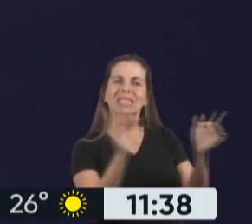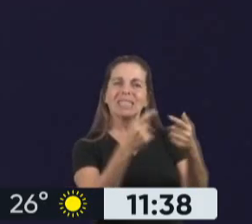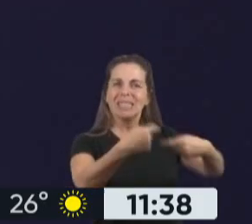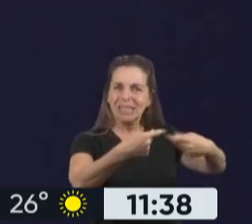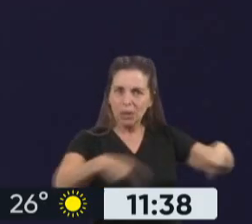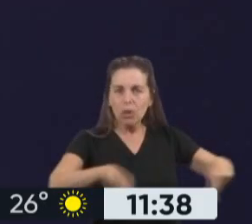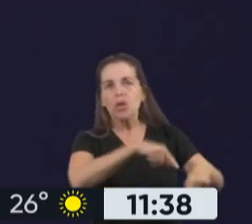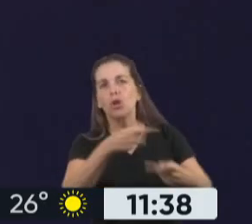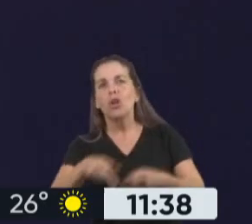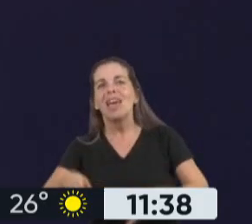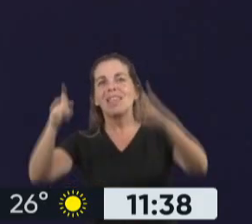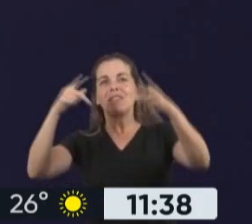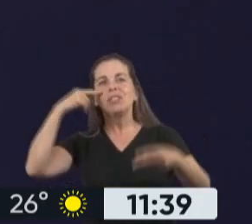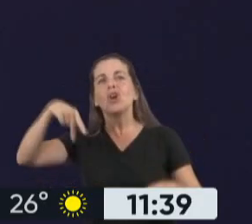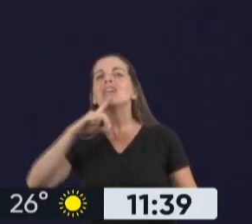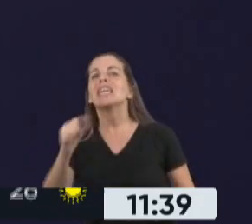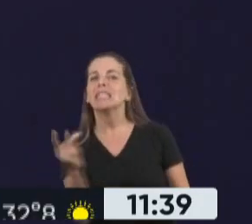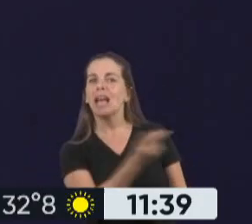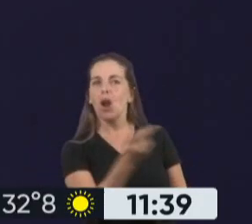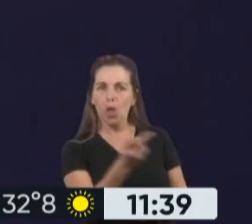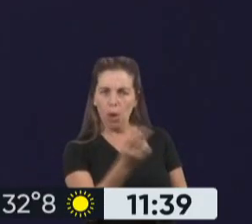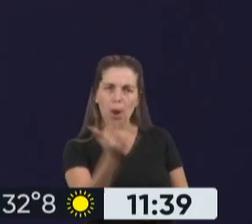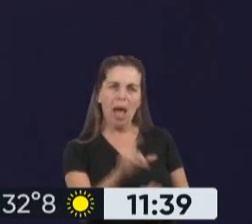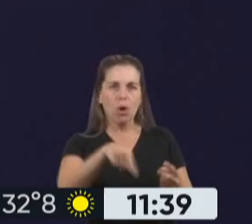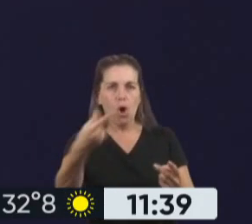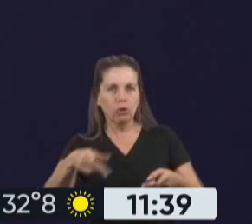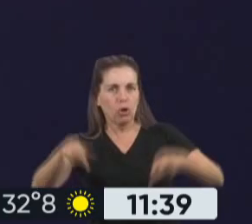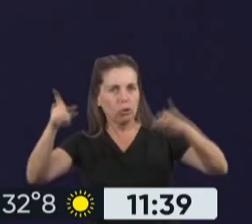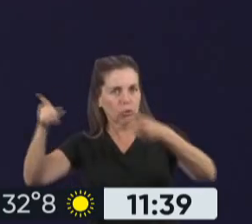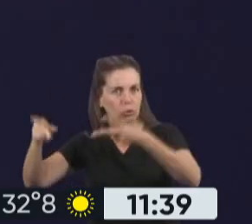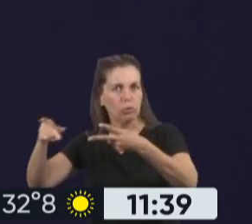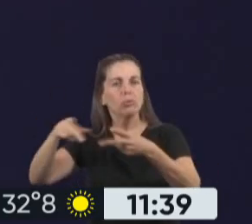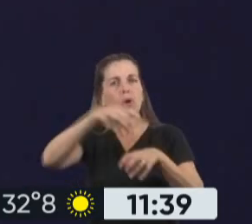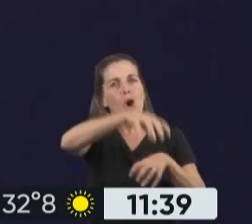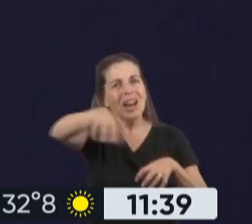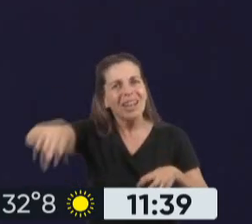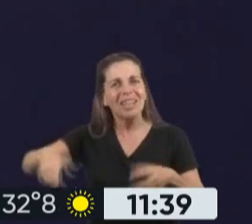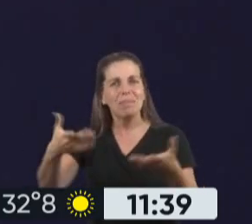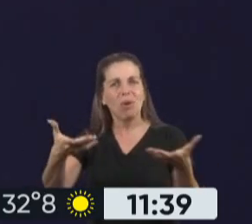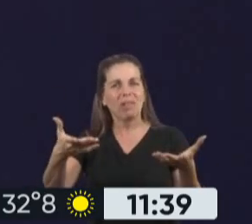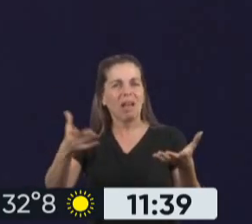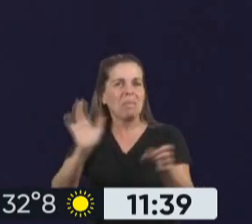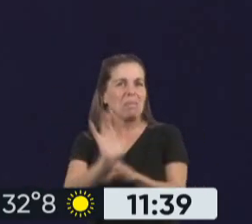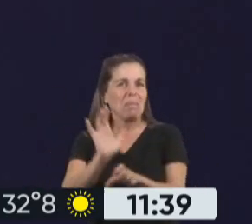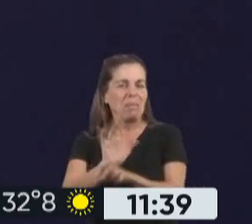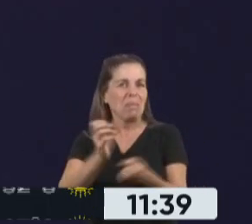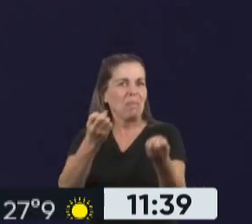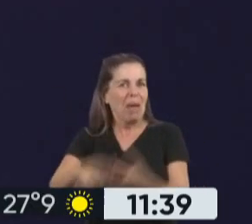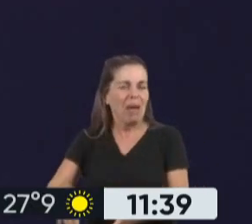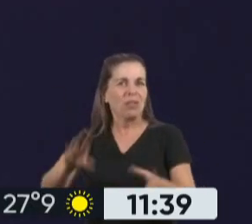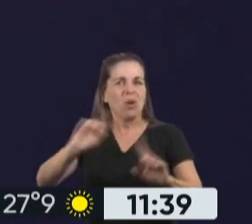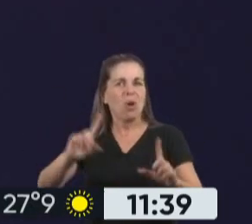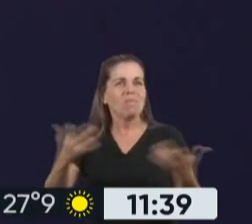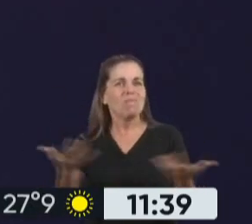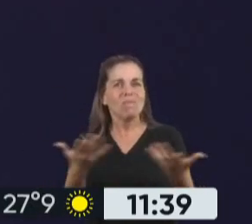por supuesto hay otro montón que no solo tienen un valor, no están en desuso o con un mal uso, sino que además generan un